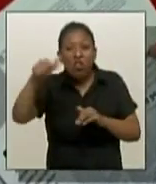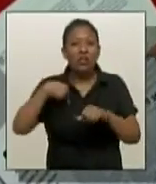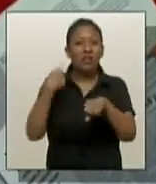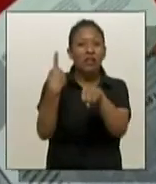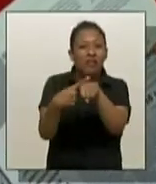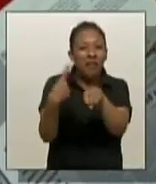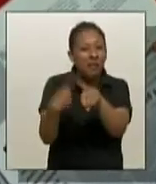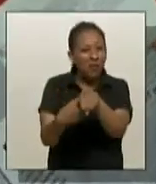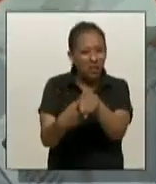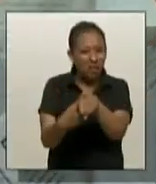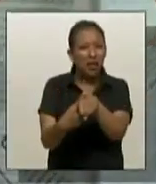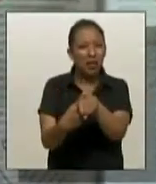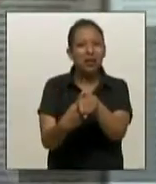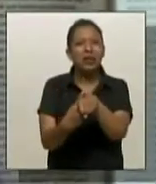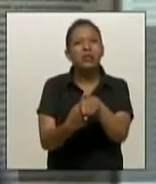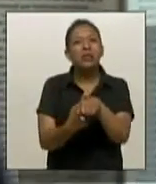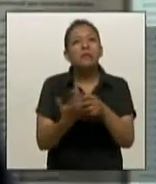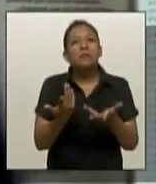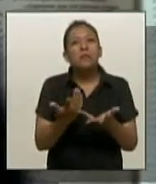otros